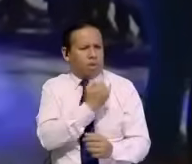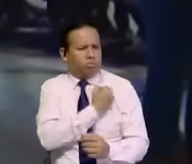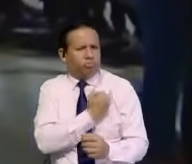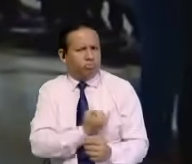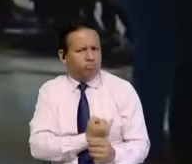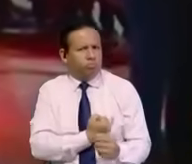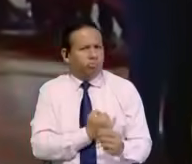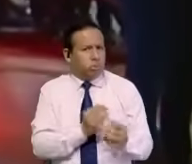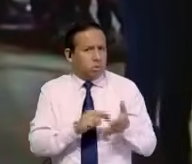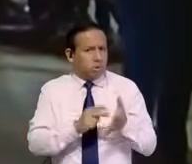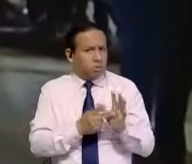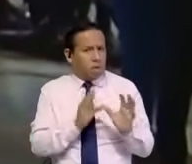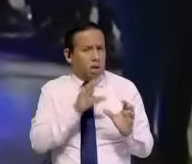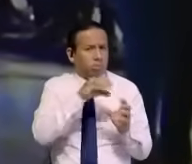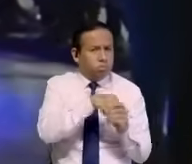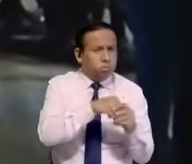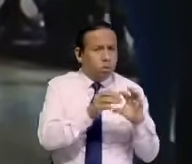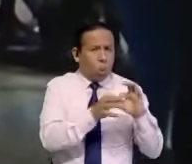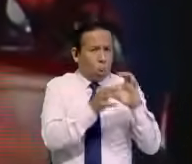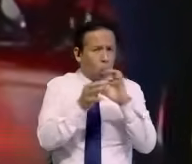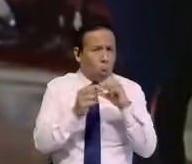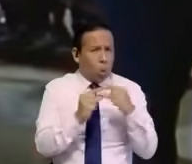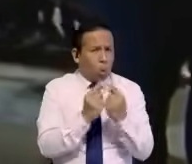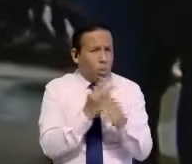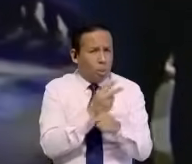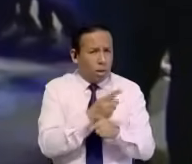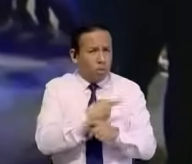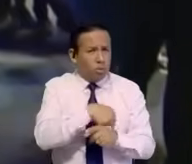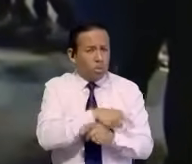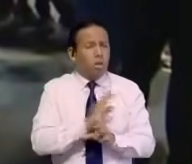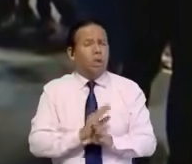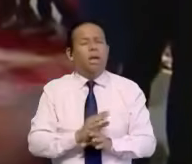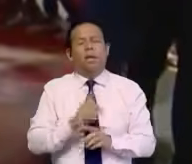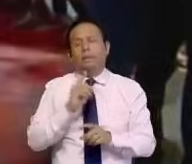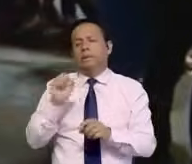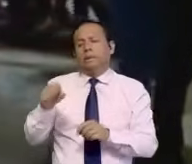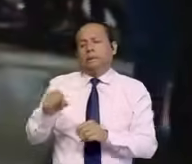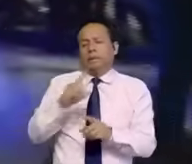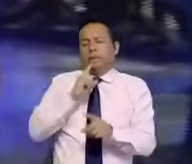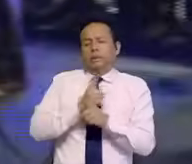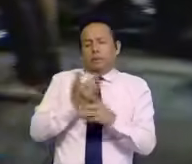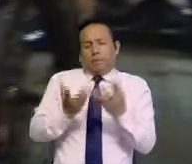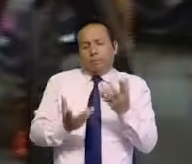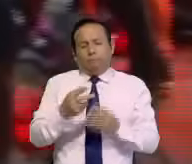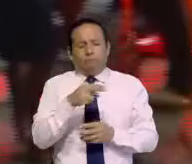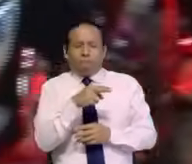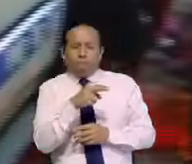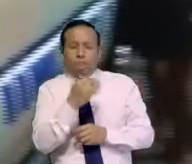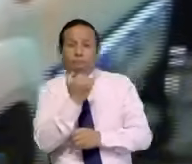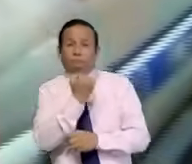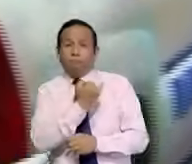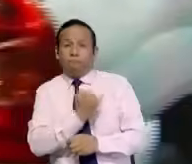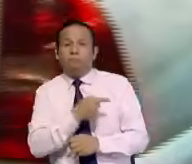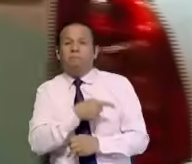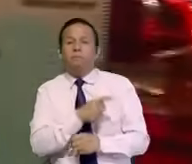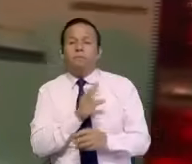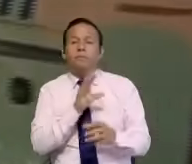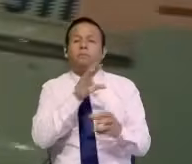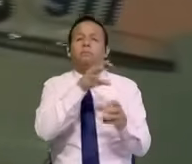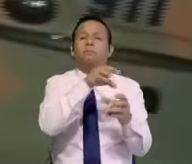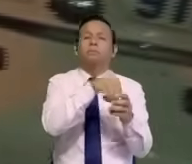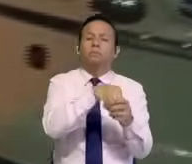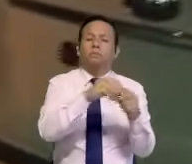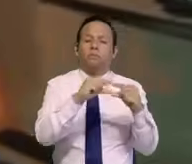delincuencia organizada? Bueno, sí, de acuerdo a los tatuajes que manejan y a los anillos que manejan, podría determinarse que él pertenece a una